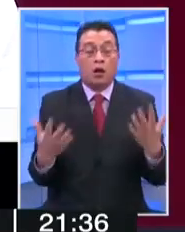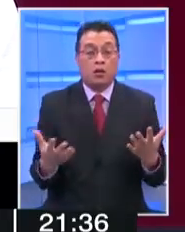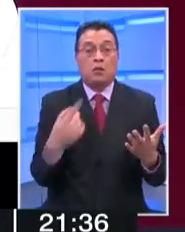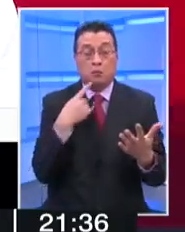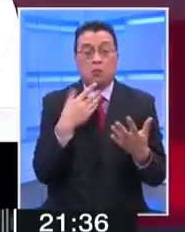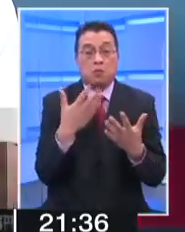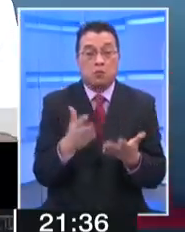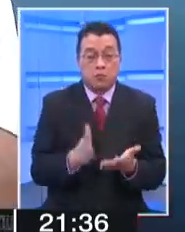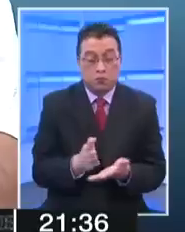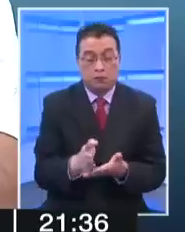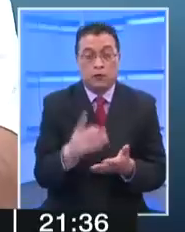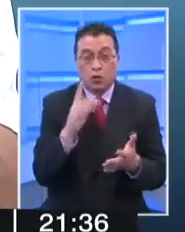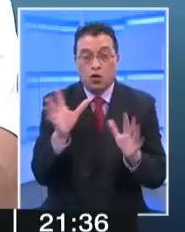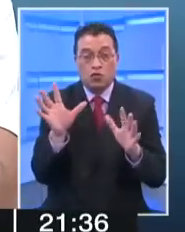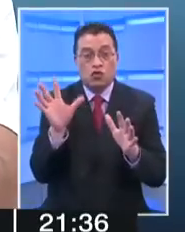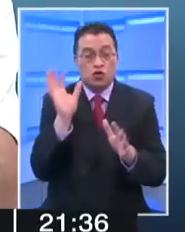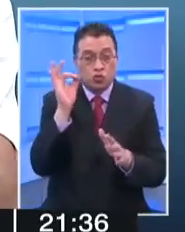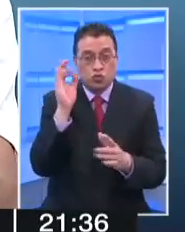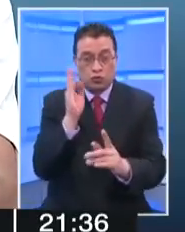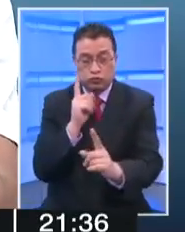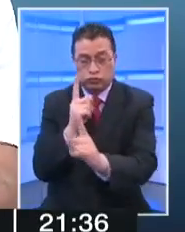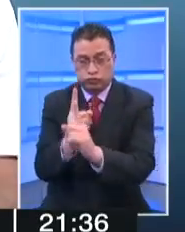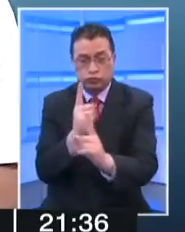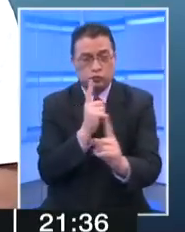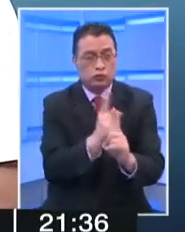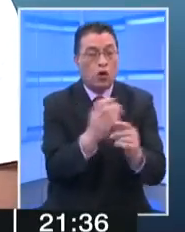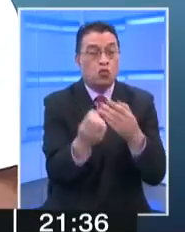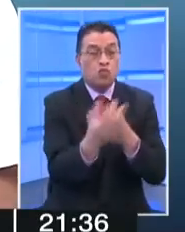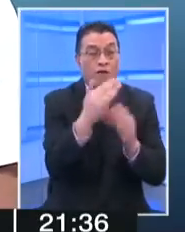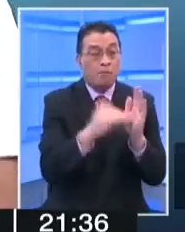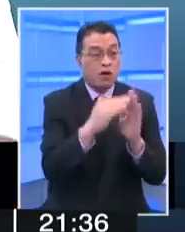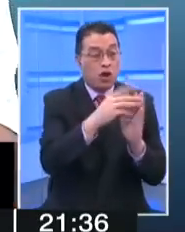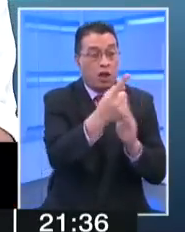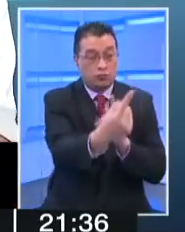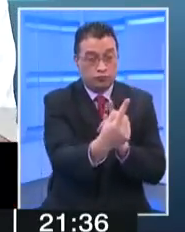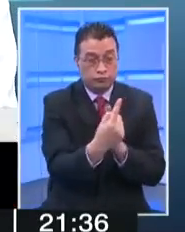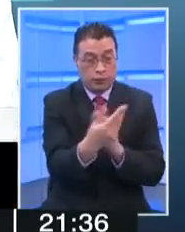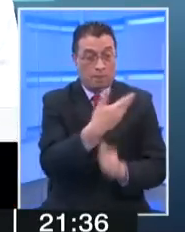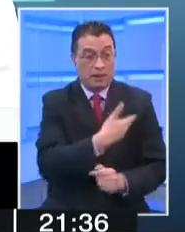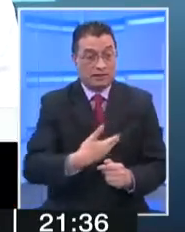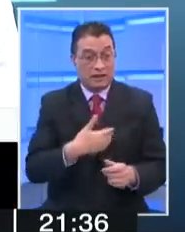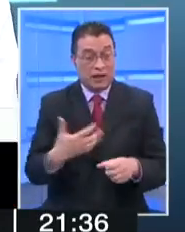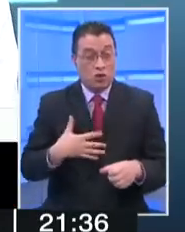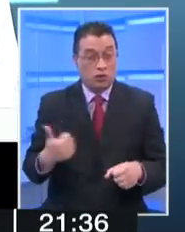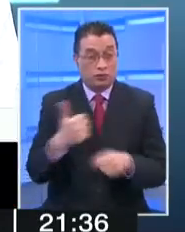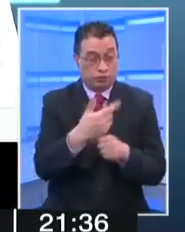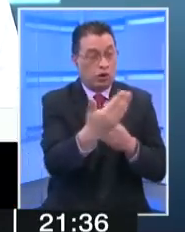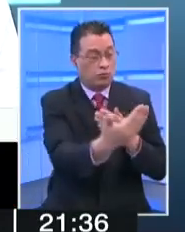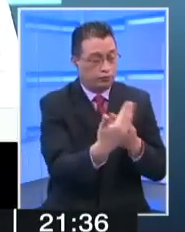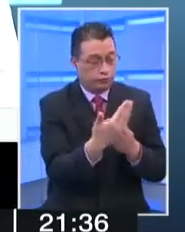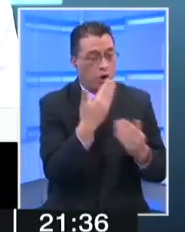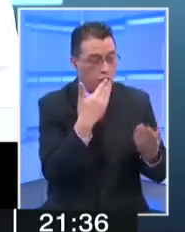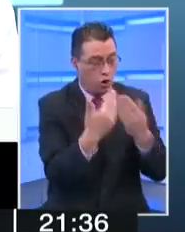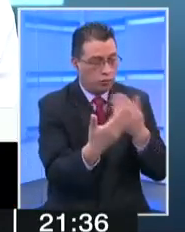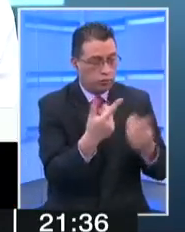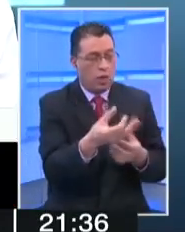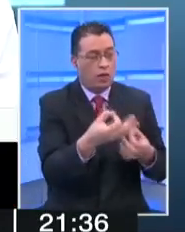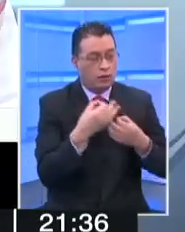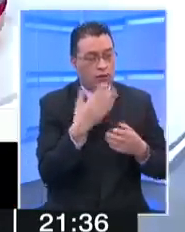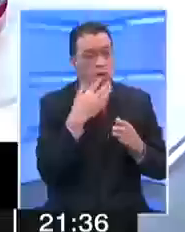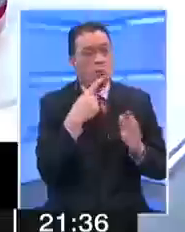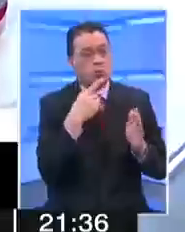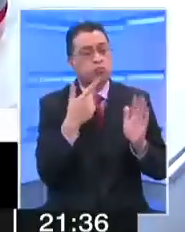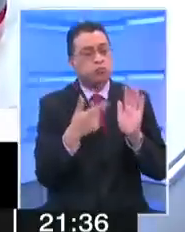ir reuniéndonos con cada uno de los candidatos de nuev mayoría los candidatos presidenciales conversando con ellos que nos den a conocer sus